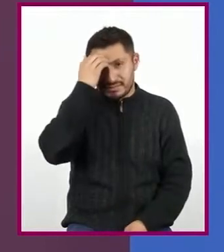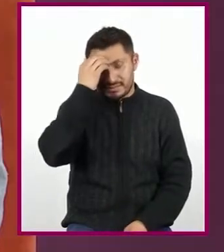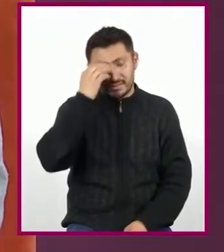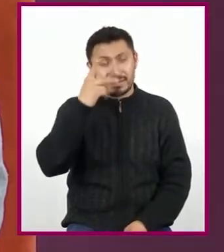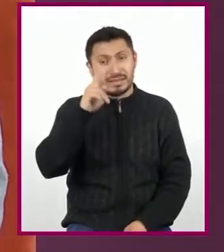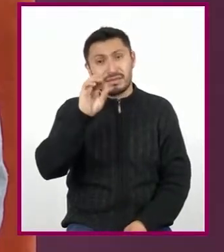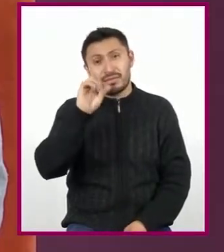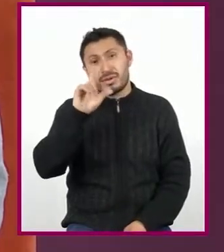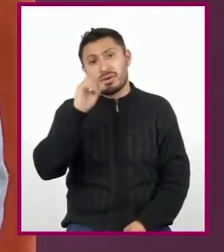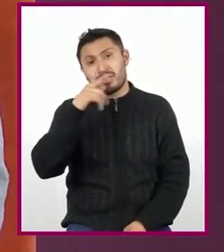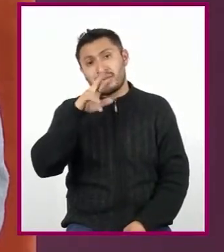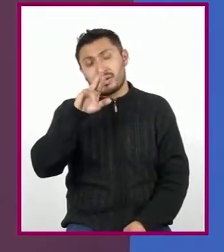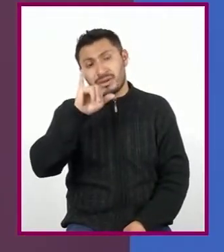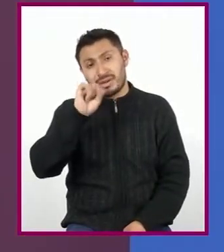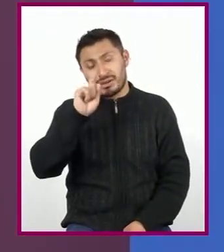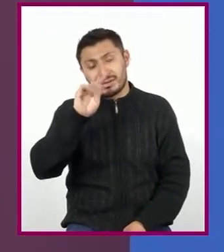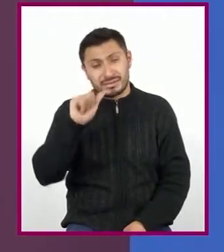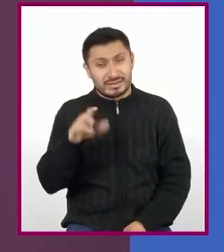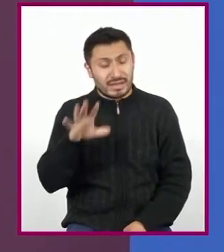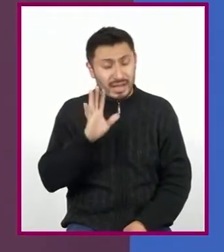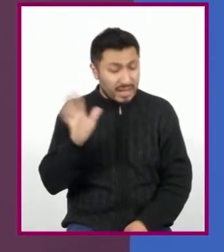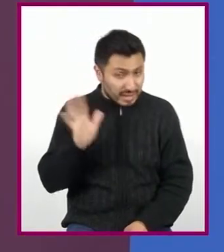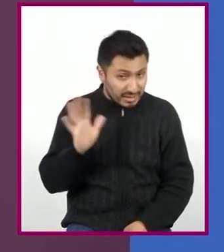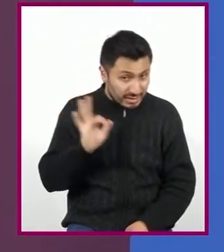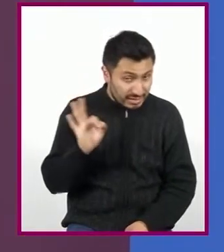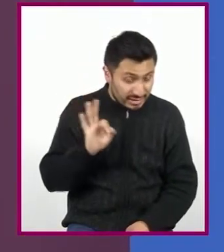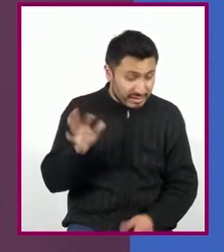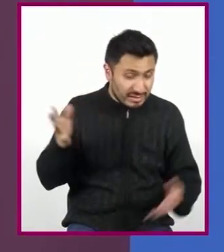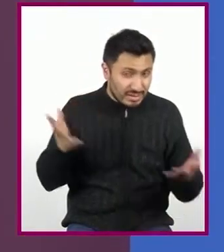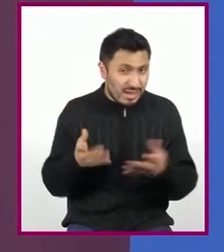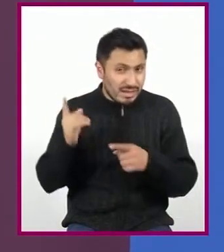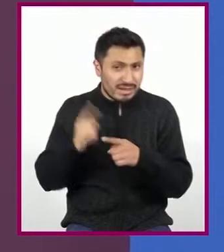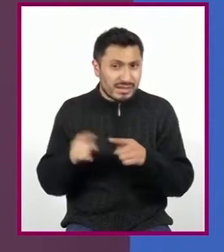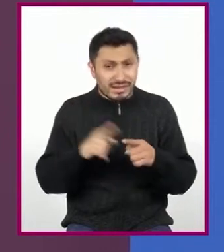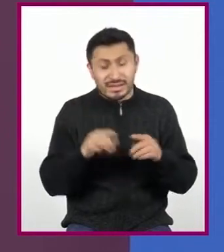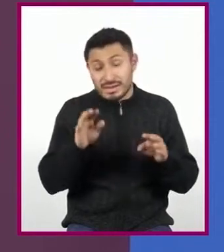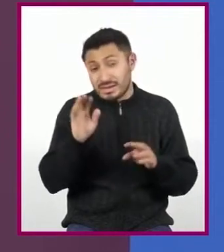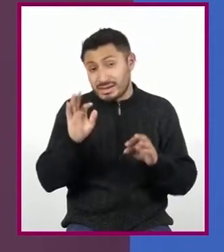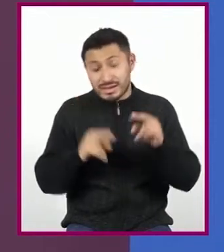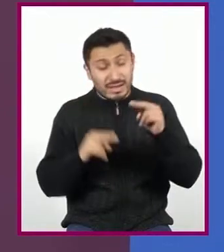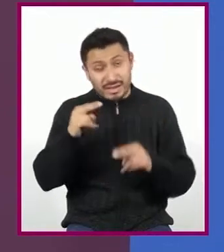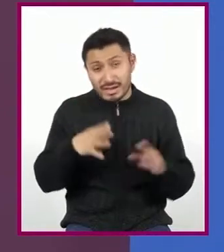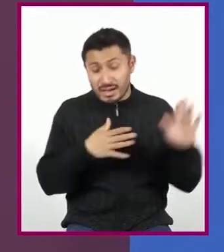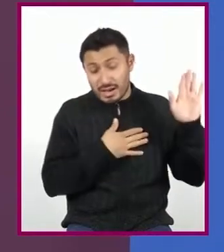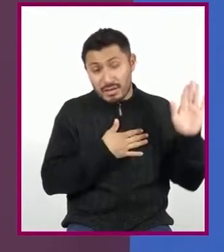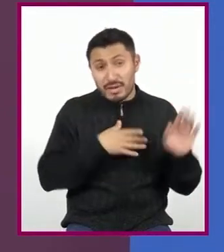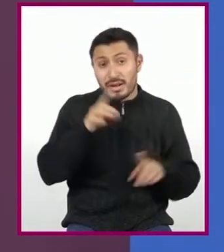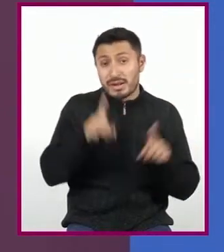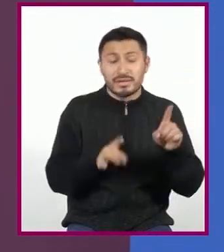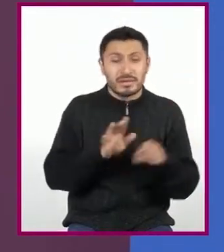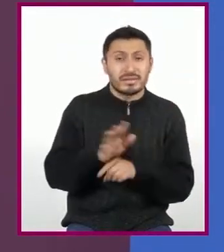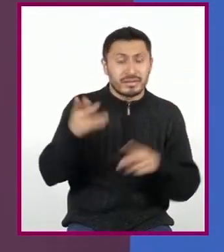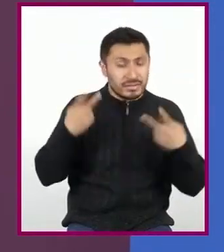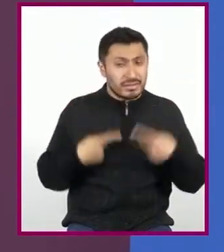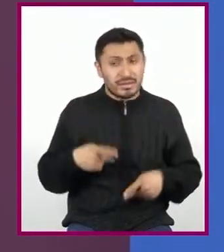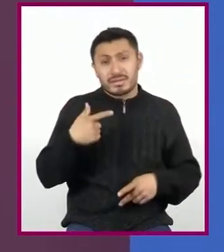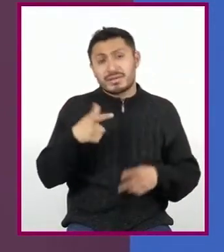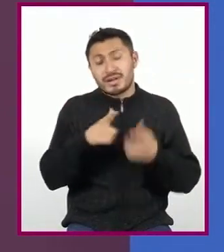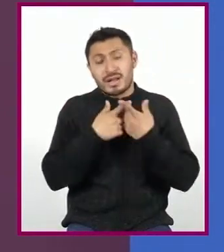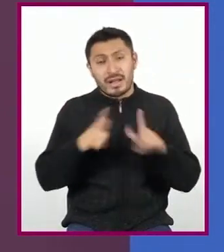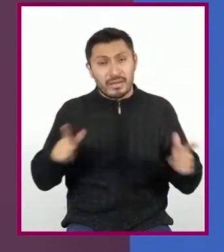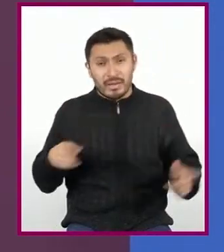un contacto muy cercano con el lector, porque le hablas con el pronombre yo. Esto deja de